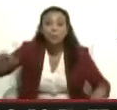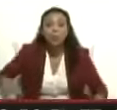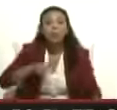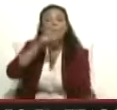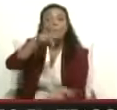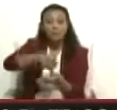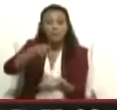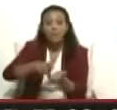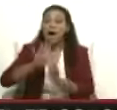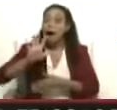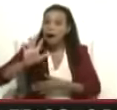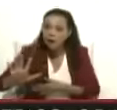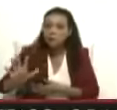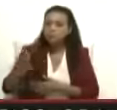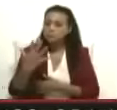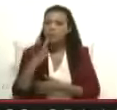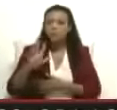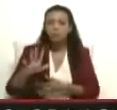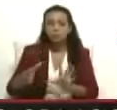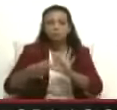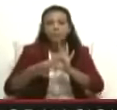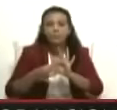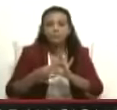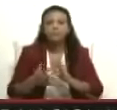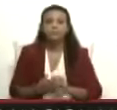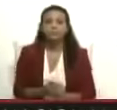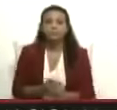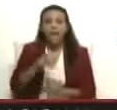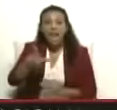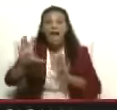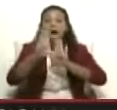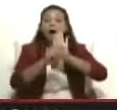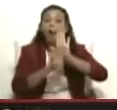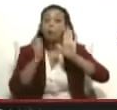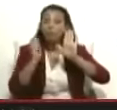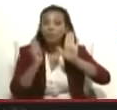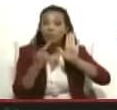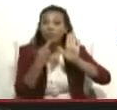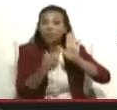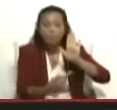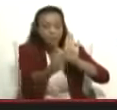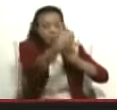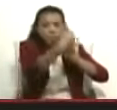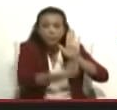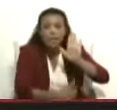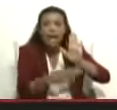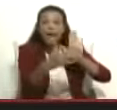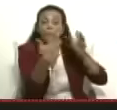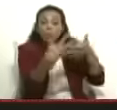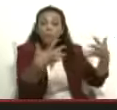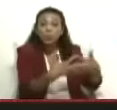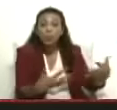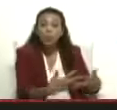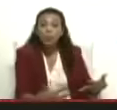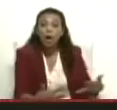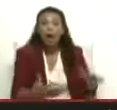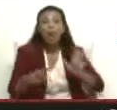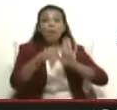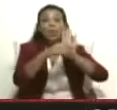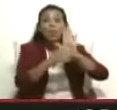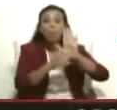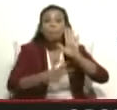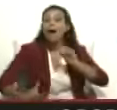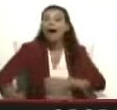a ella están sometidos. Es la Constitución de la República Bolivariana de Venezuela la norma